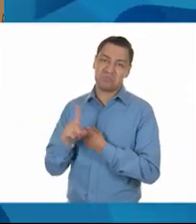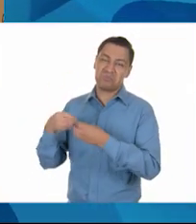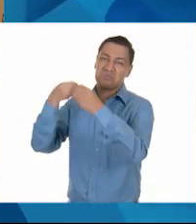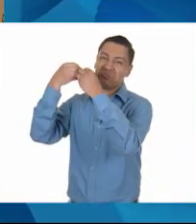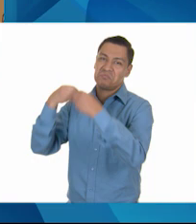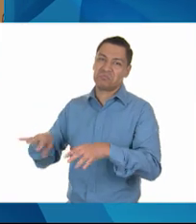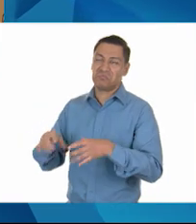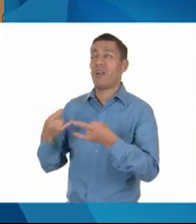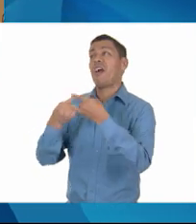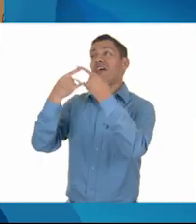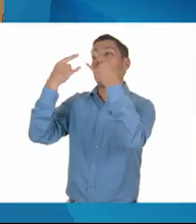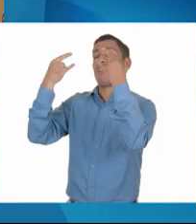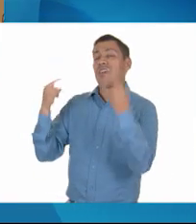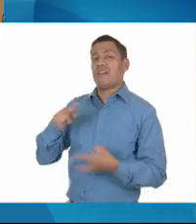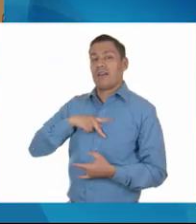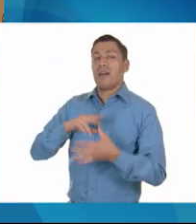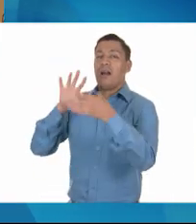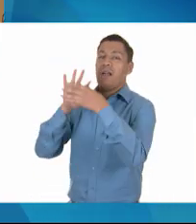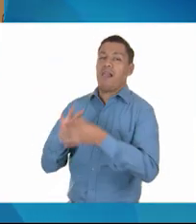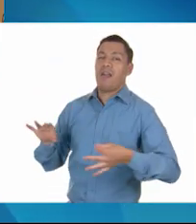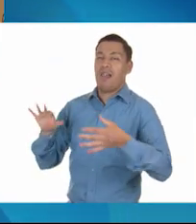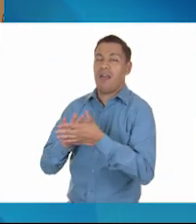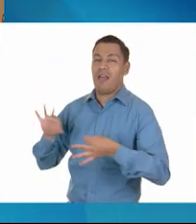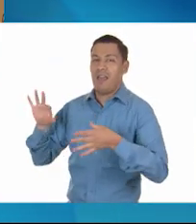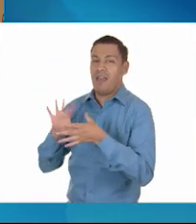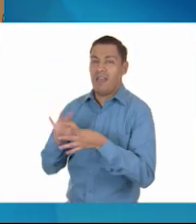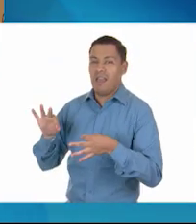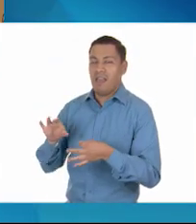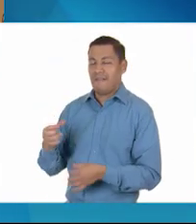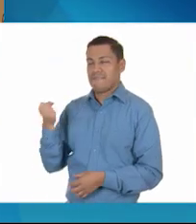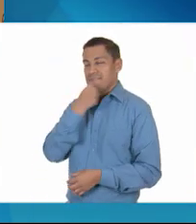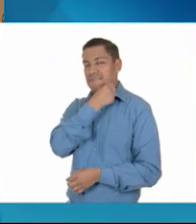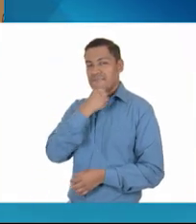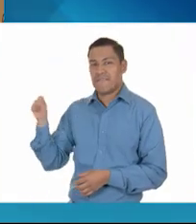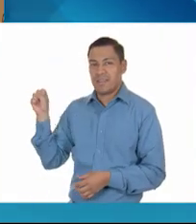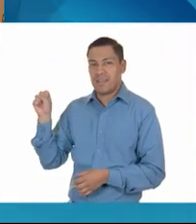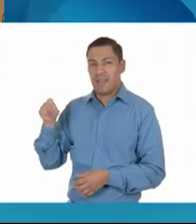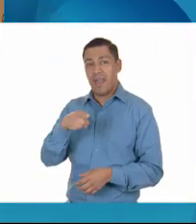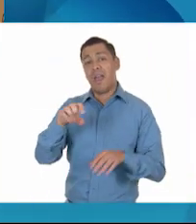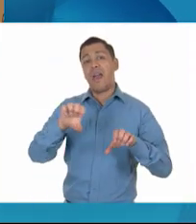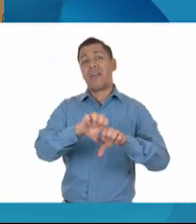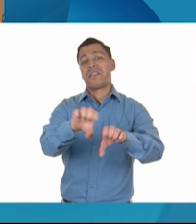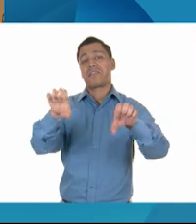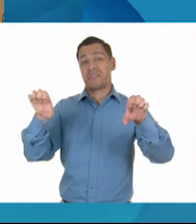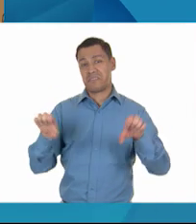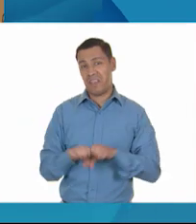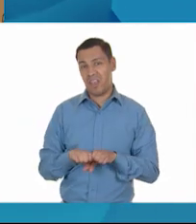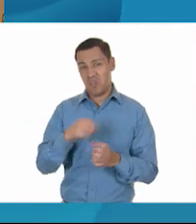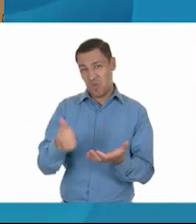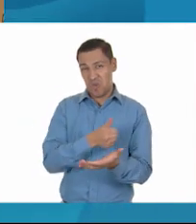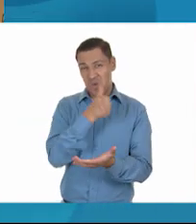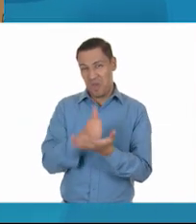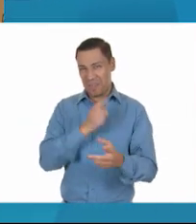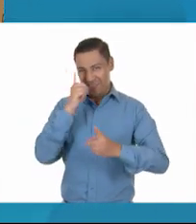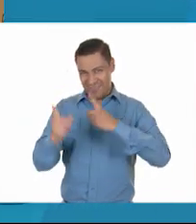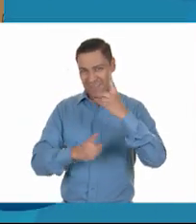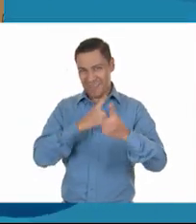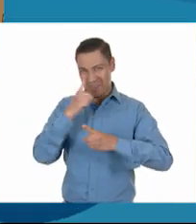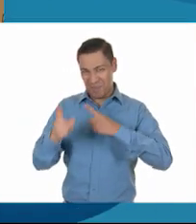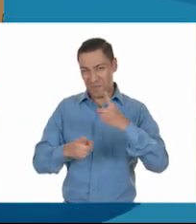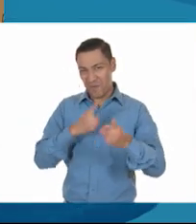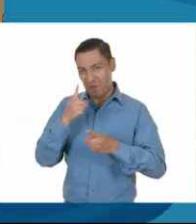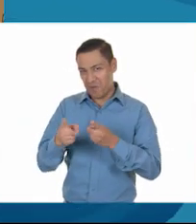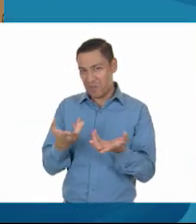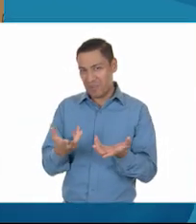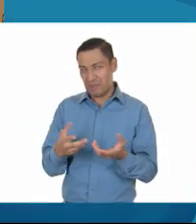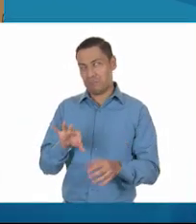una anécdota tremenda. Porque allá en el estadio de la Ciudad de los Deportes, el Estadio Azulgrana...